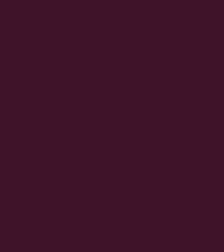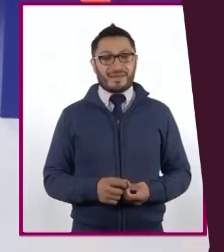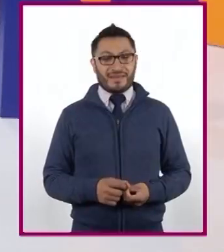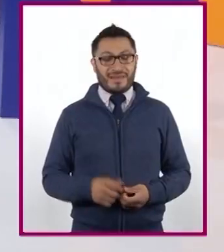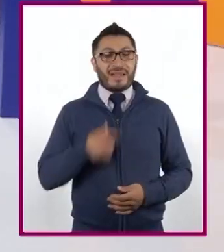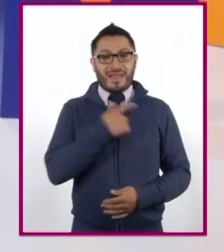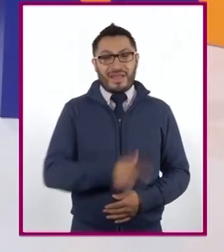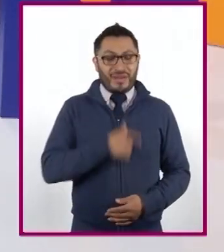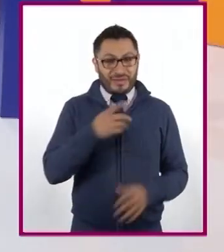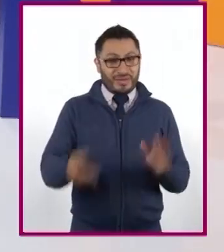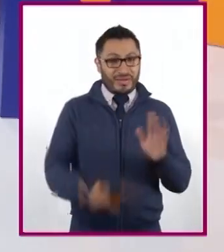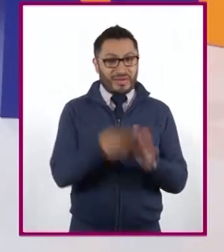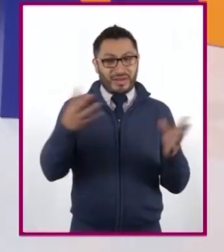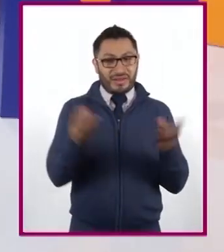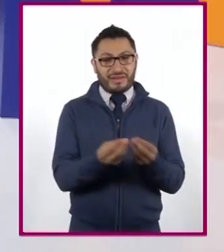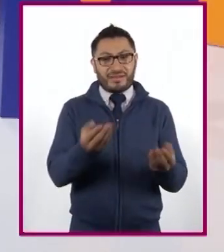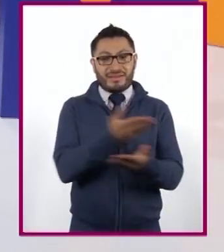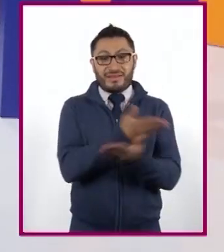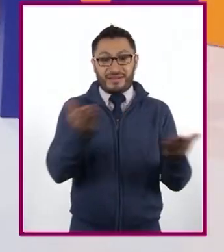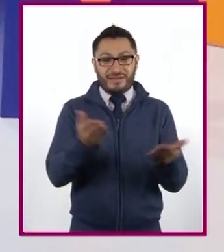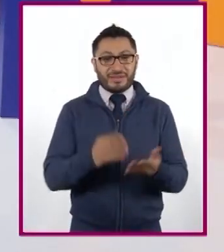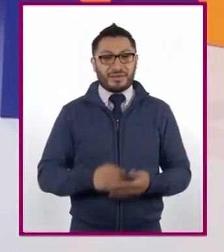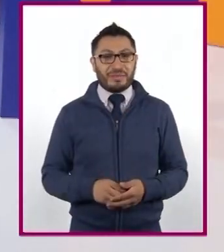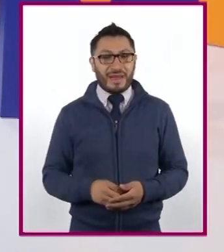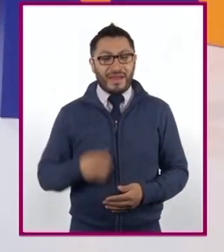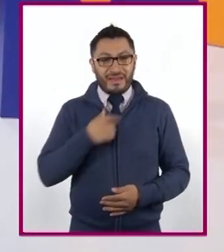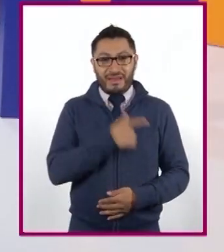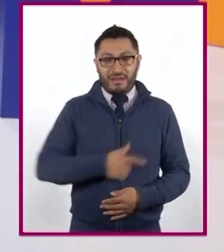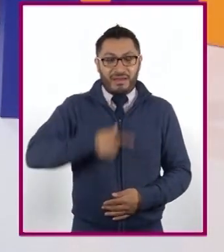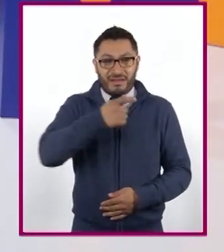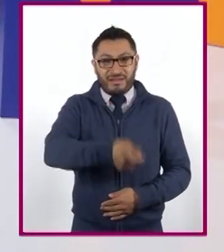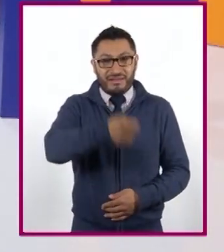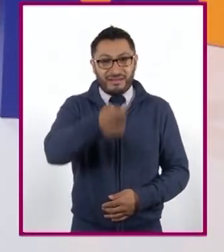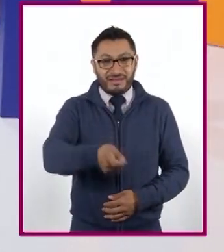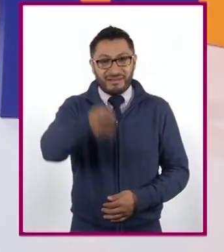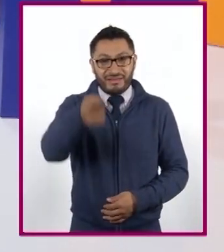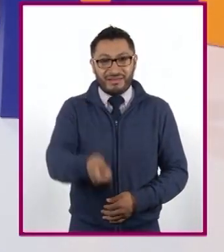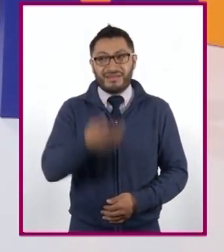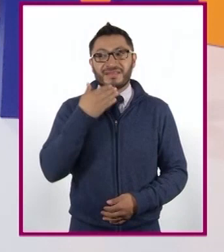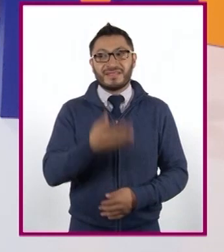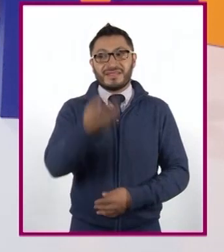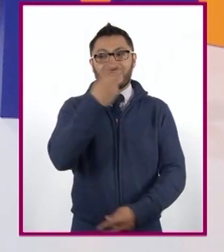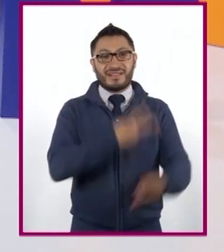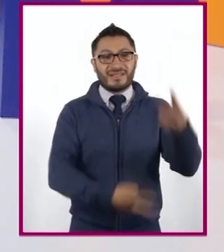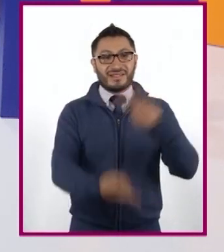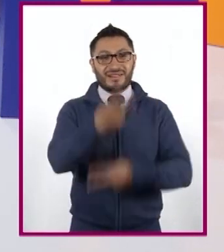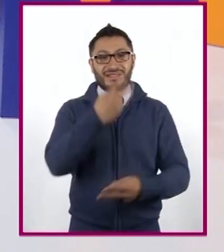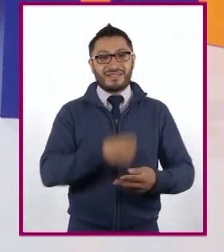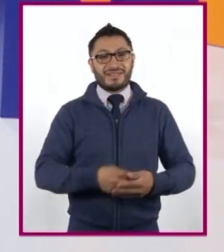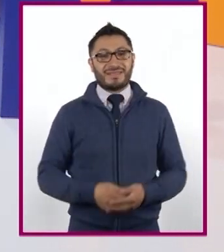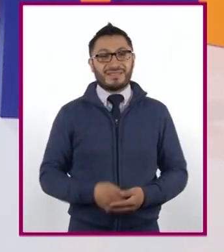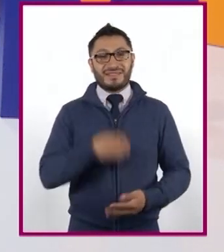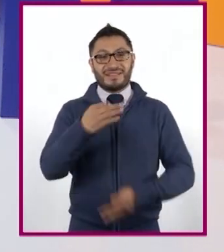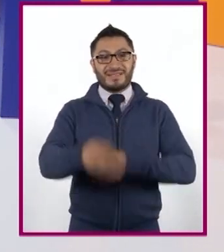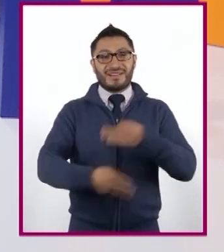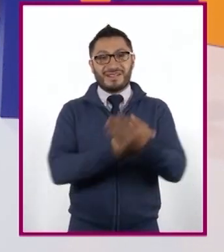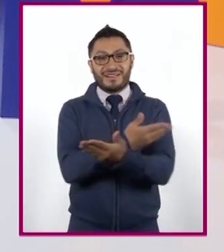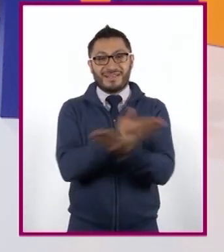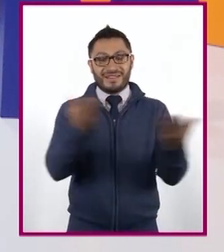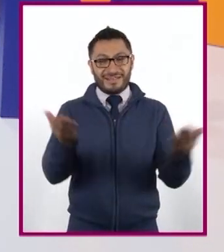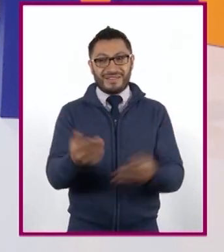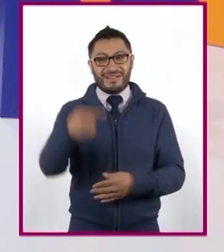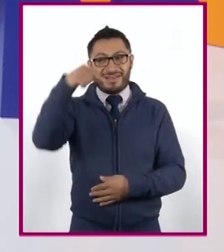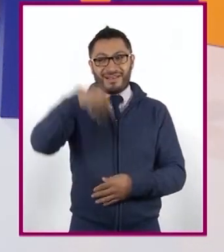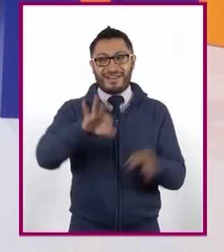estar con ustedes. Me complace saludarlos y les doy la más cordial bienvenida a todas y todos a